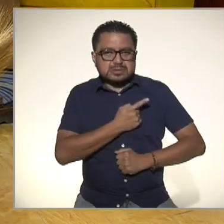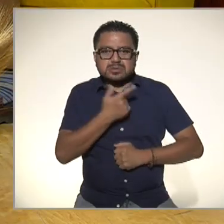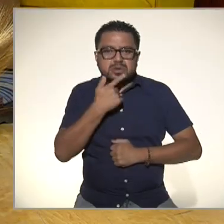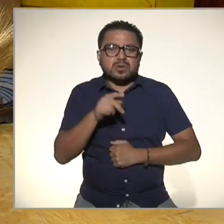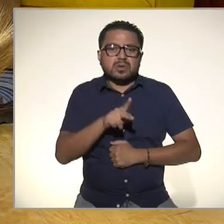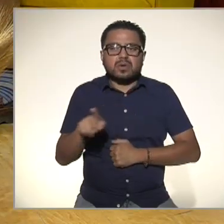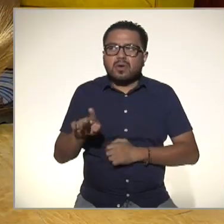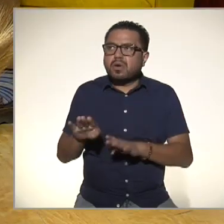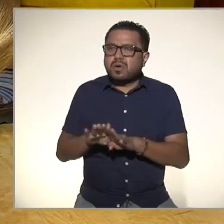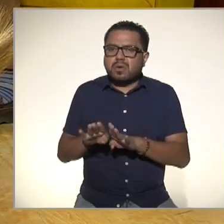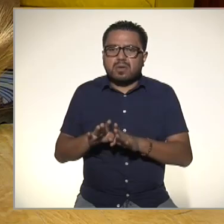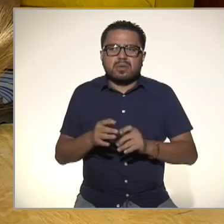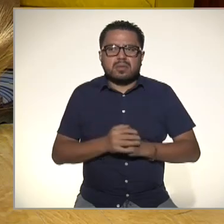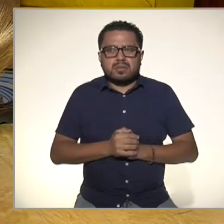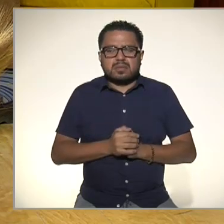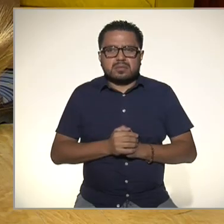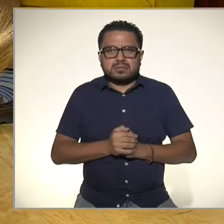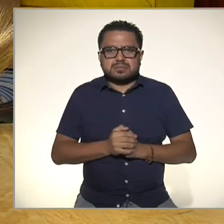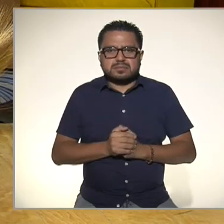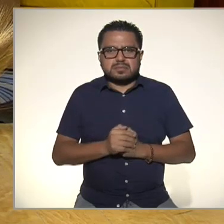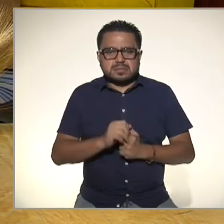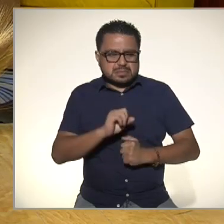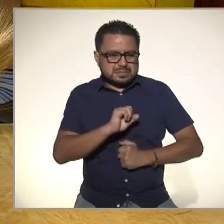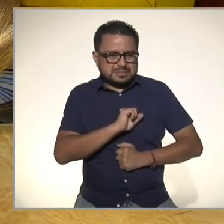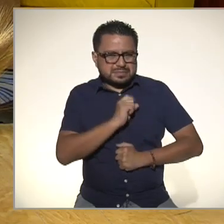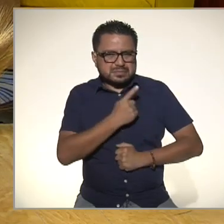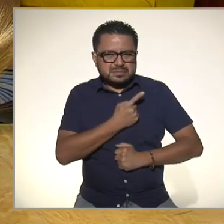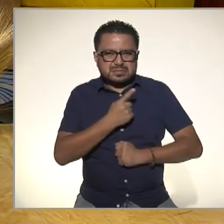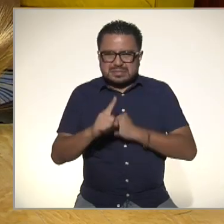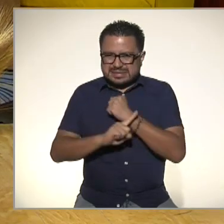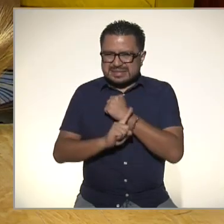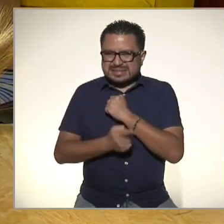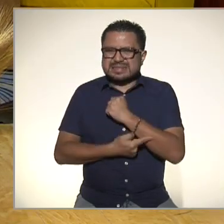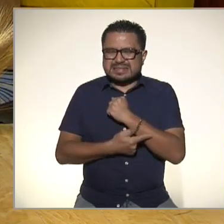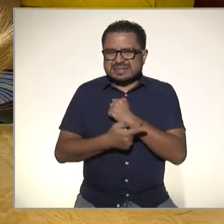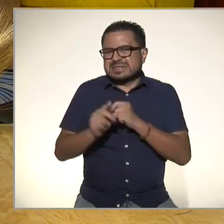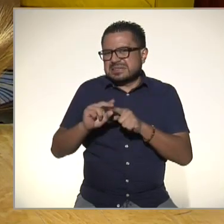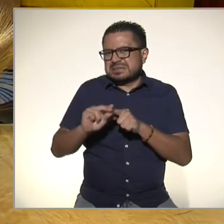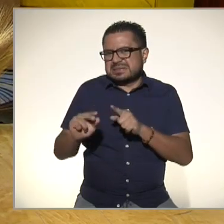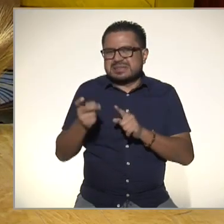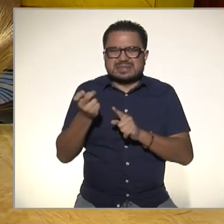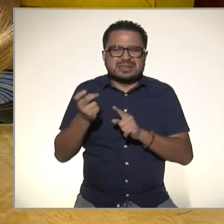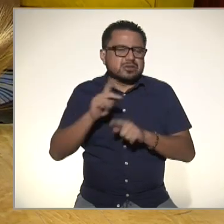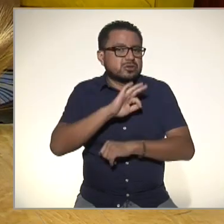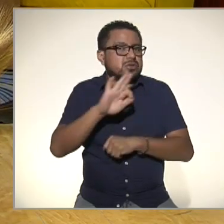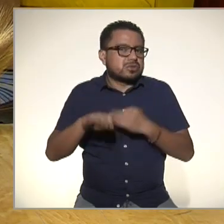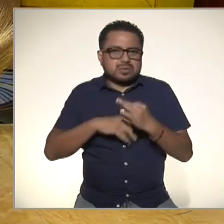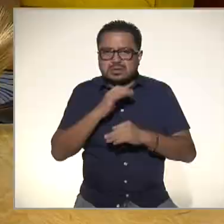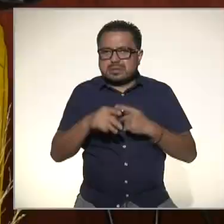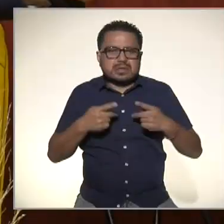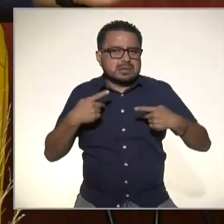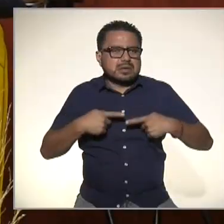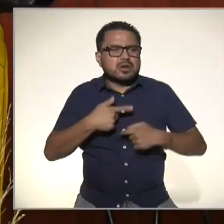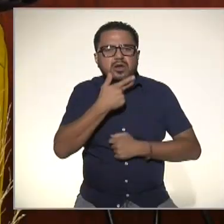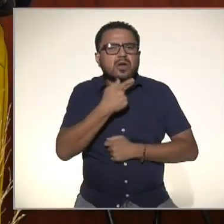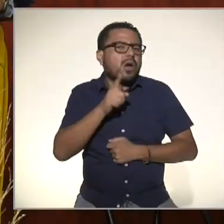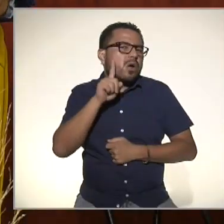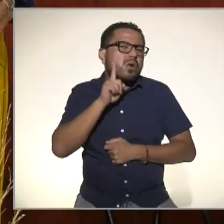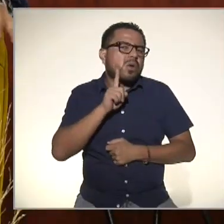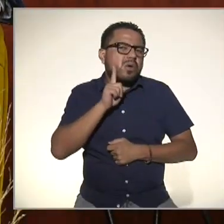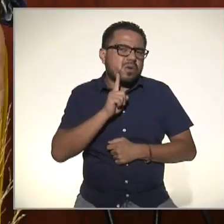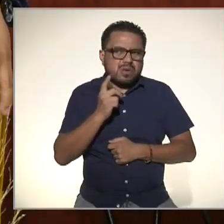todo. Pues evidentemente la salud reproductiva es todas estas personas, hombres o mujeres,